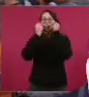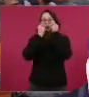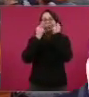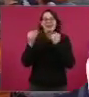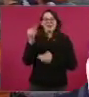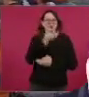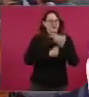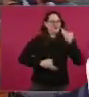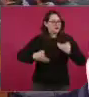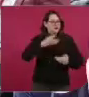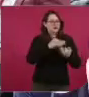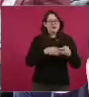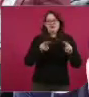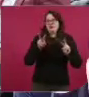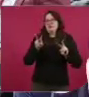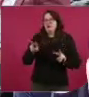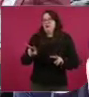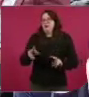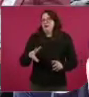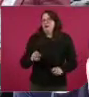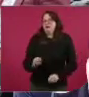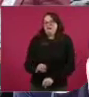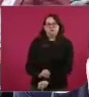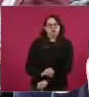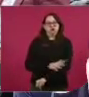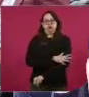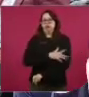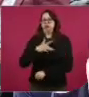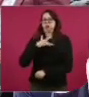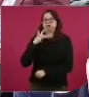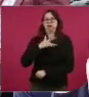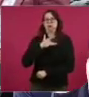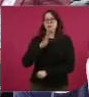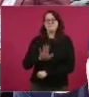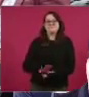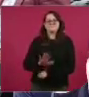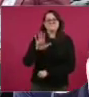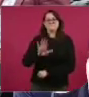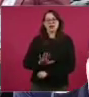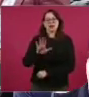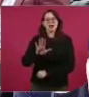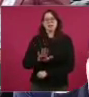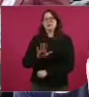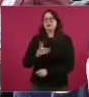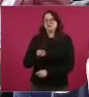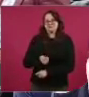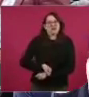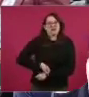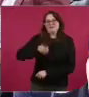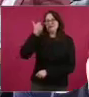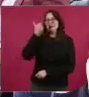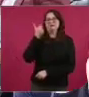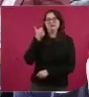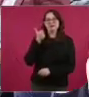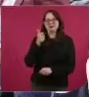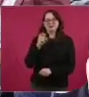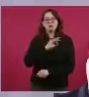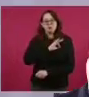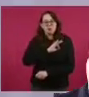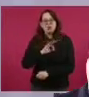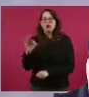a través de la televisión, que pudimos ver cada partido, nos emocionó en creer que ese México es